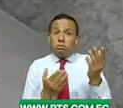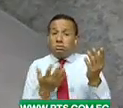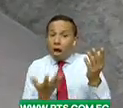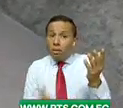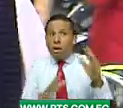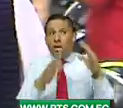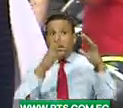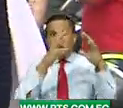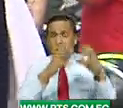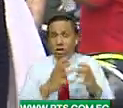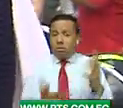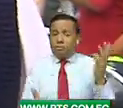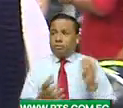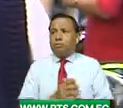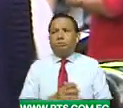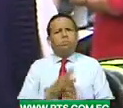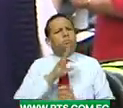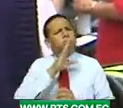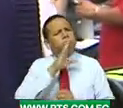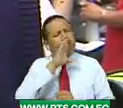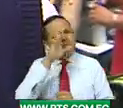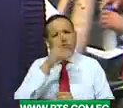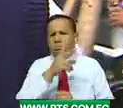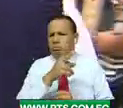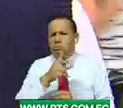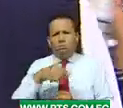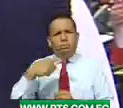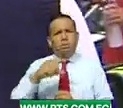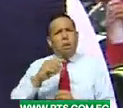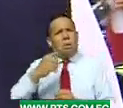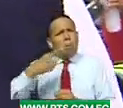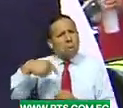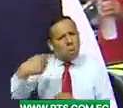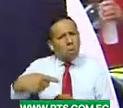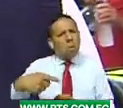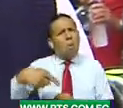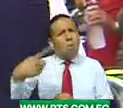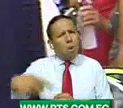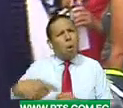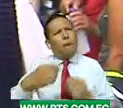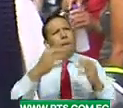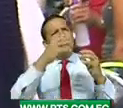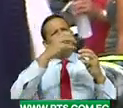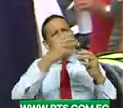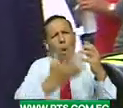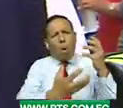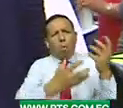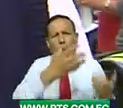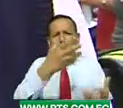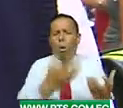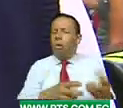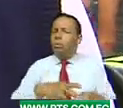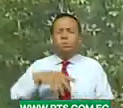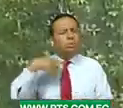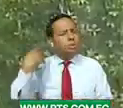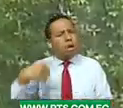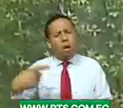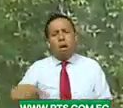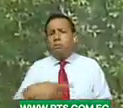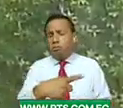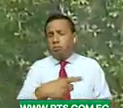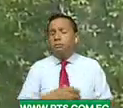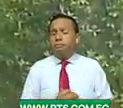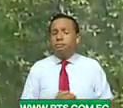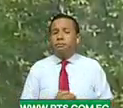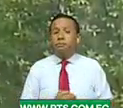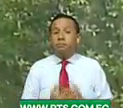desbaratan. Pues, siempre cae todos los, siempre cae pasando un día, pasando dos días. Ya, y la gente pensó que era así, siempre. Momentáneamente